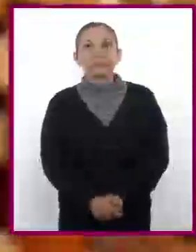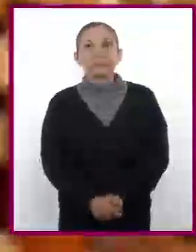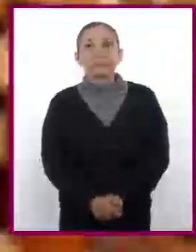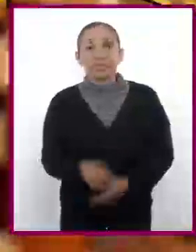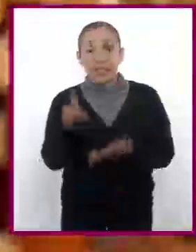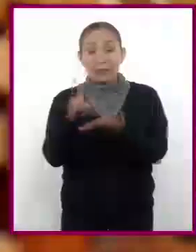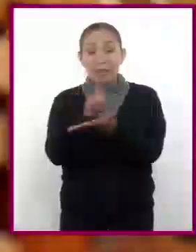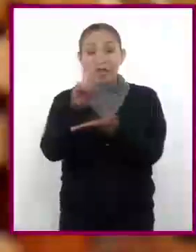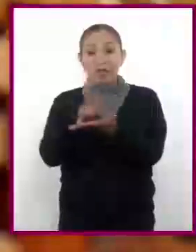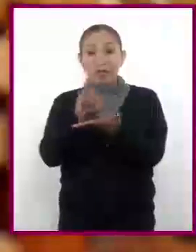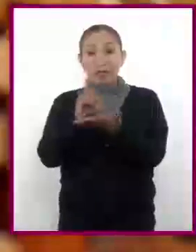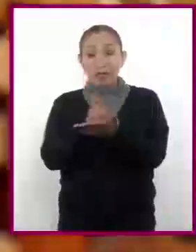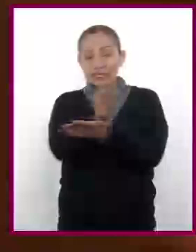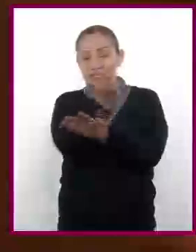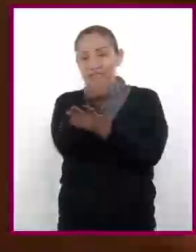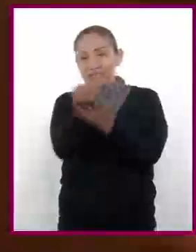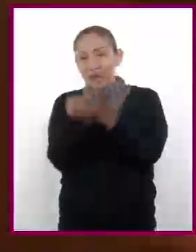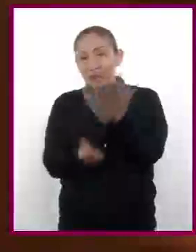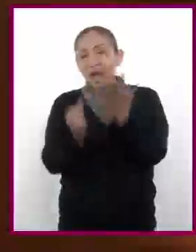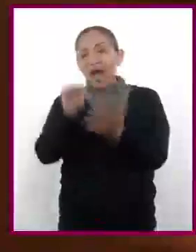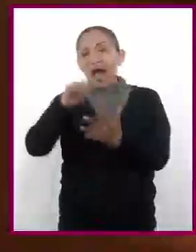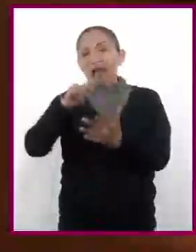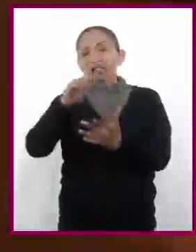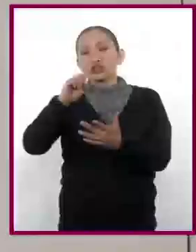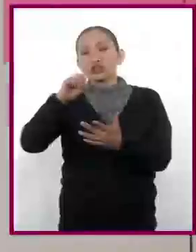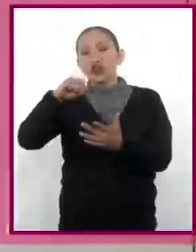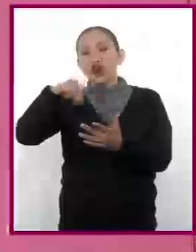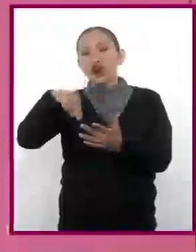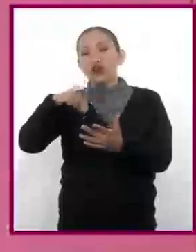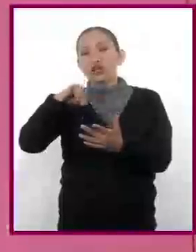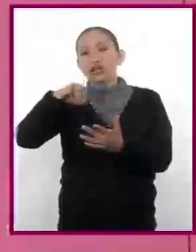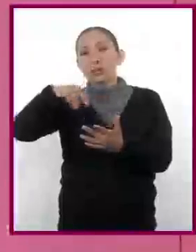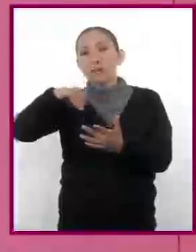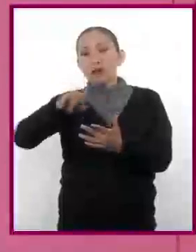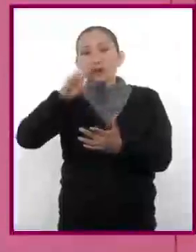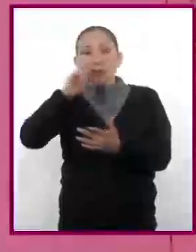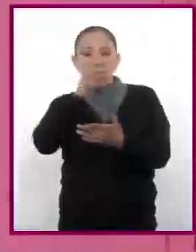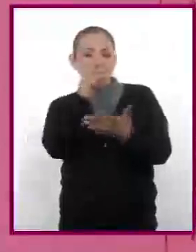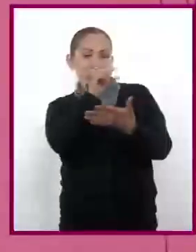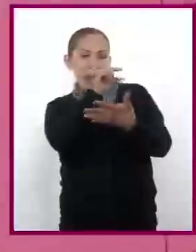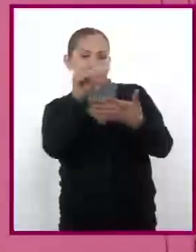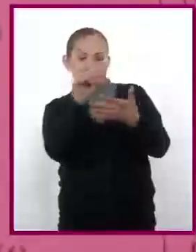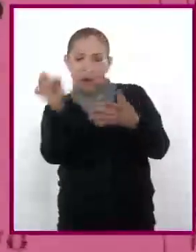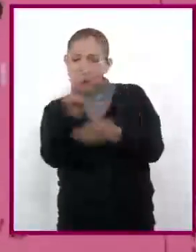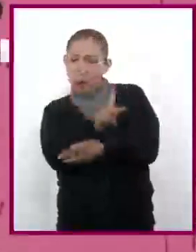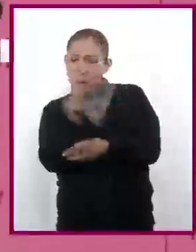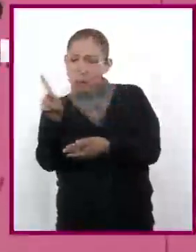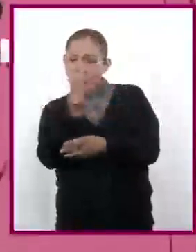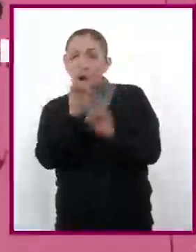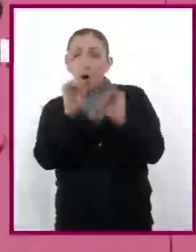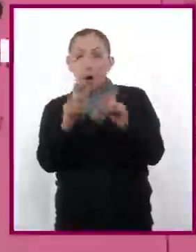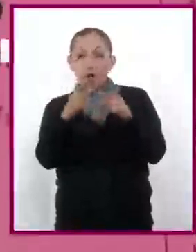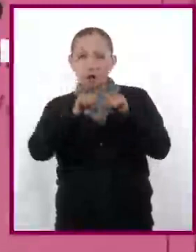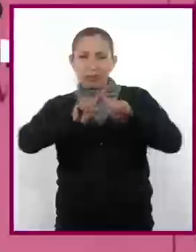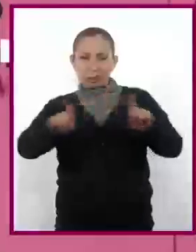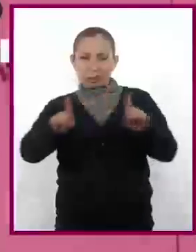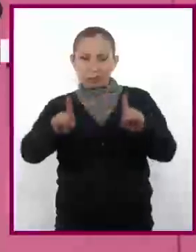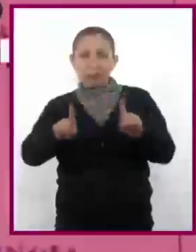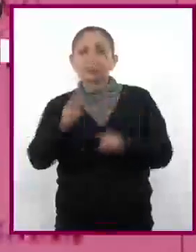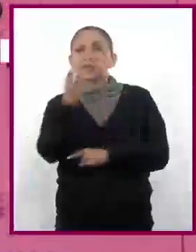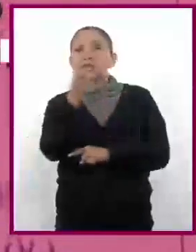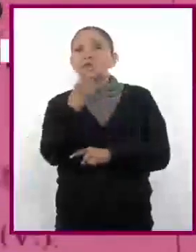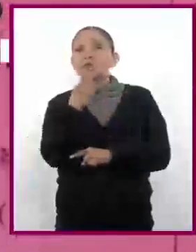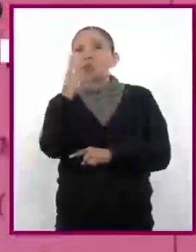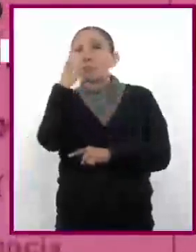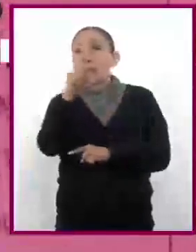En los diccionarios de sinónimos y antónimos, se pueden buscar palabras que tengan un significado cercano o uno contrario. Esto es